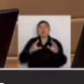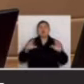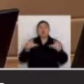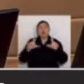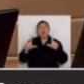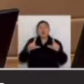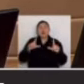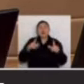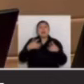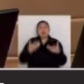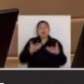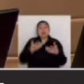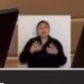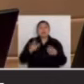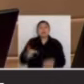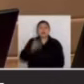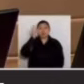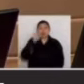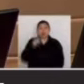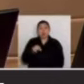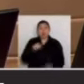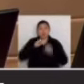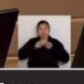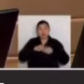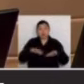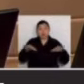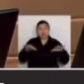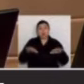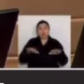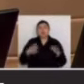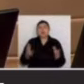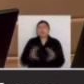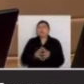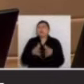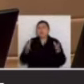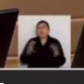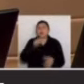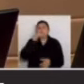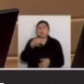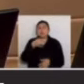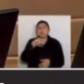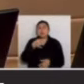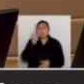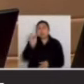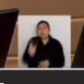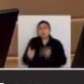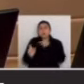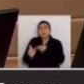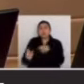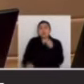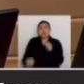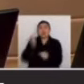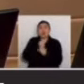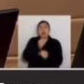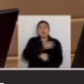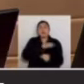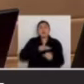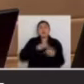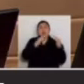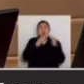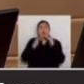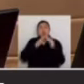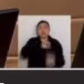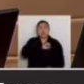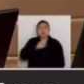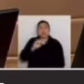destape esto. Es un exceso. El relato que hay en eso dice que es la persona a cargo desde el Ministerio de la Vivienda en Santiago presionando a